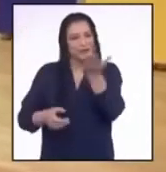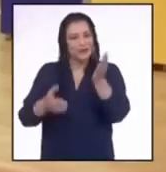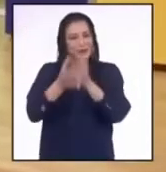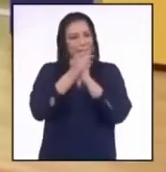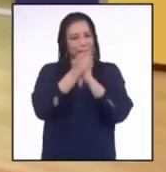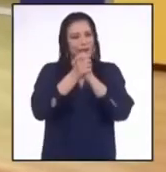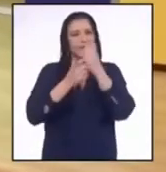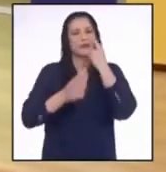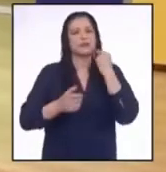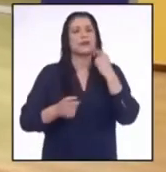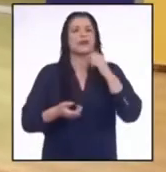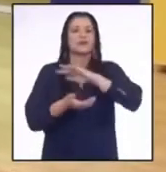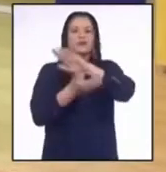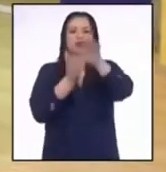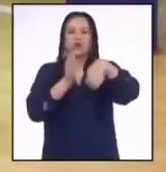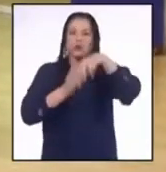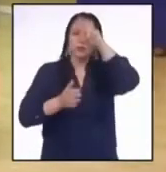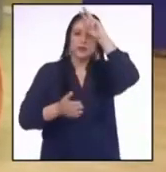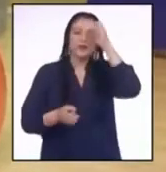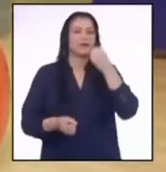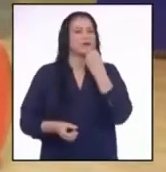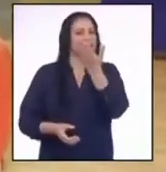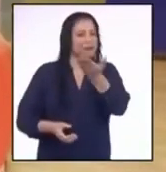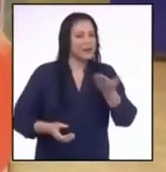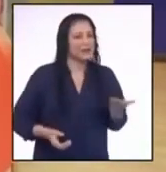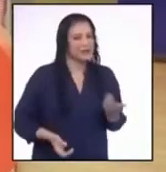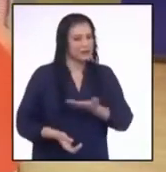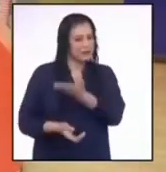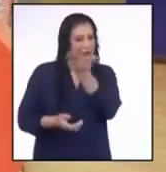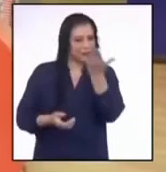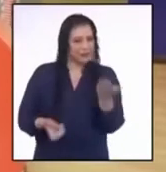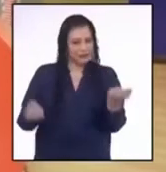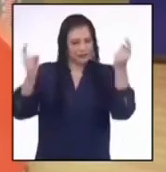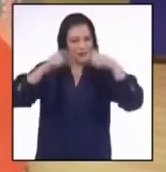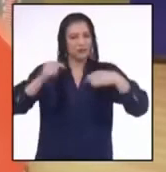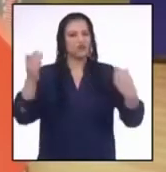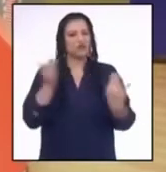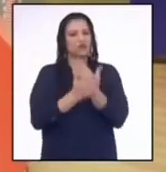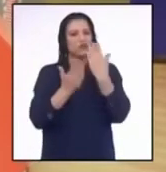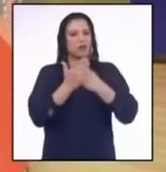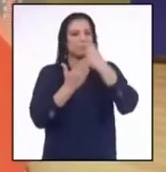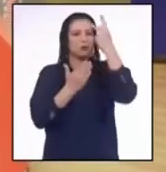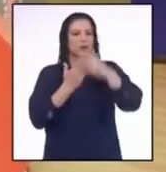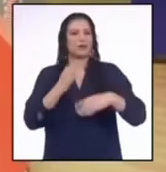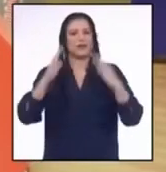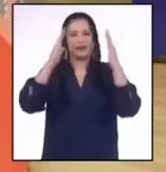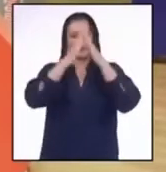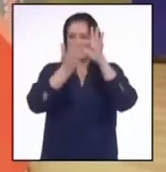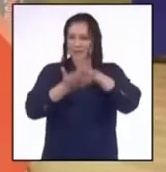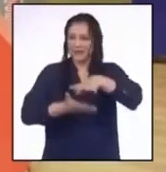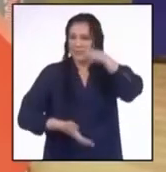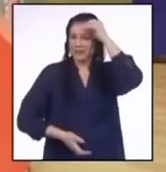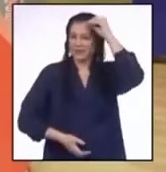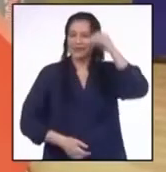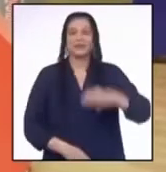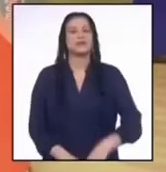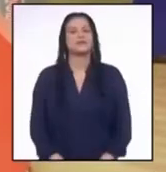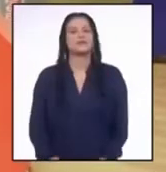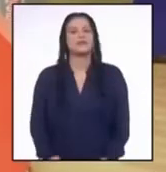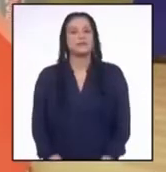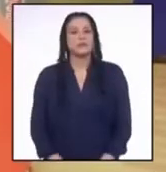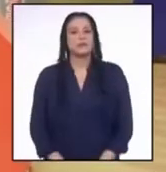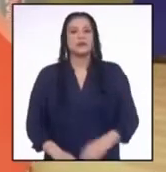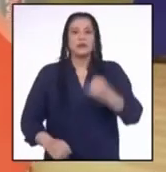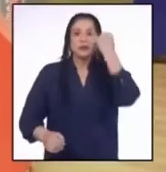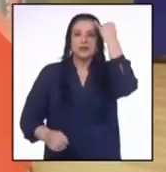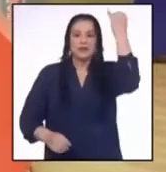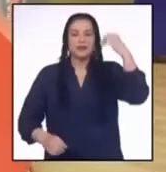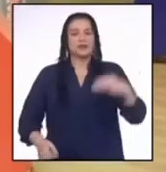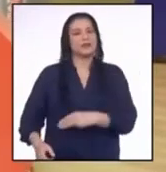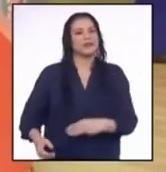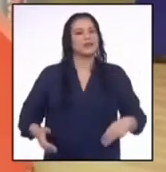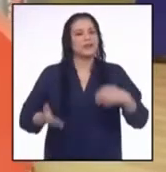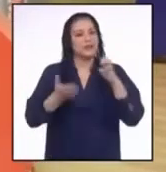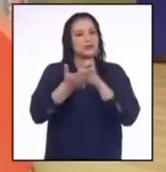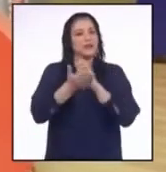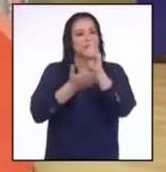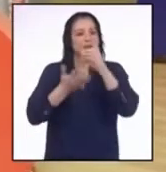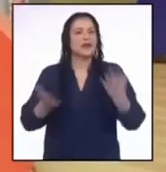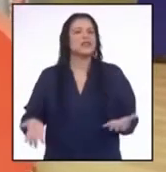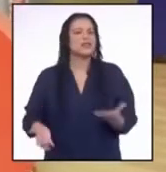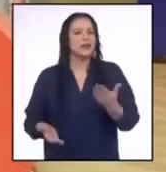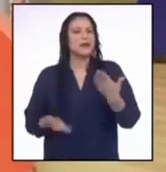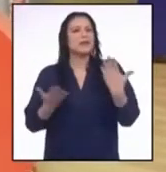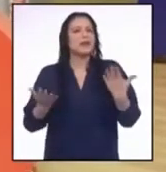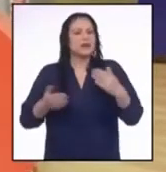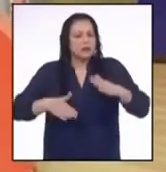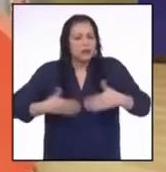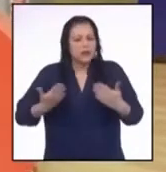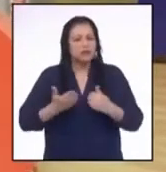Amigas y amigos de todo el Perú, sean bienvenidas y bienvenidos a un nuevo programa de Aprendo en Casa, una iniciativa del Ministerio de Educación